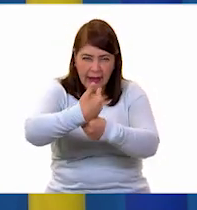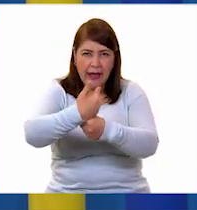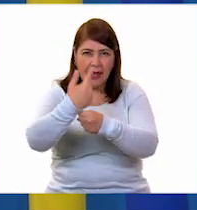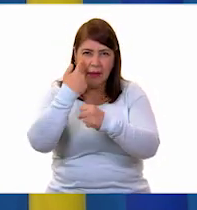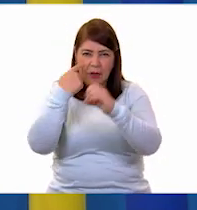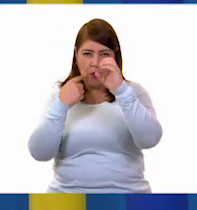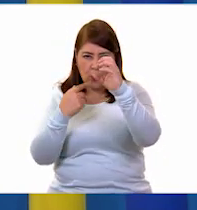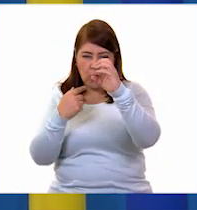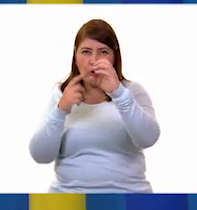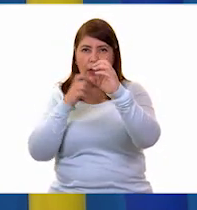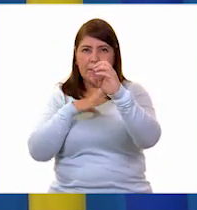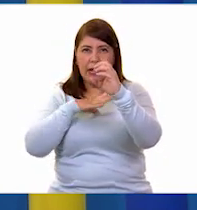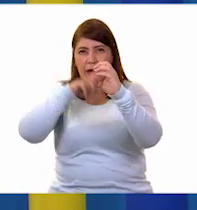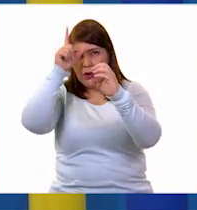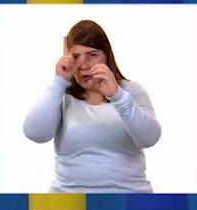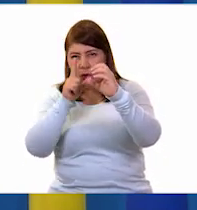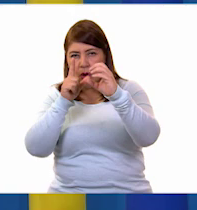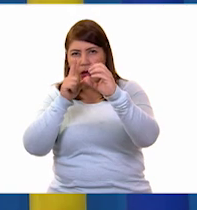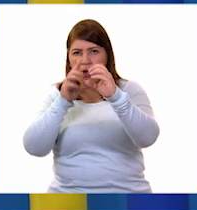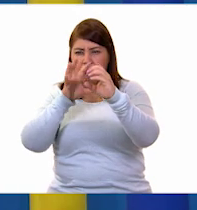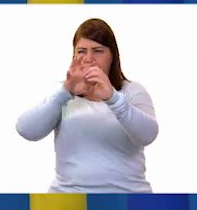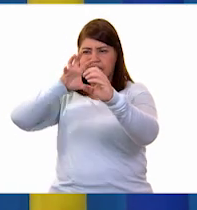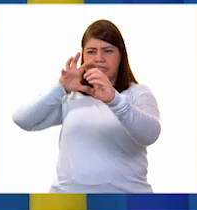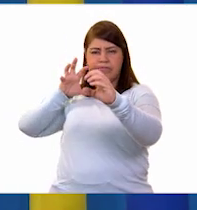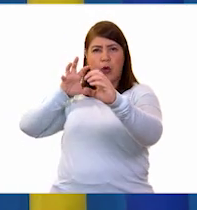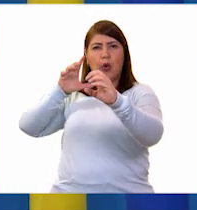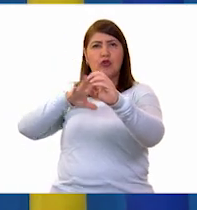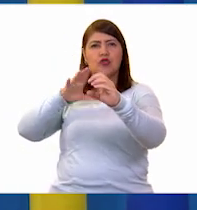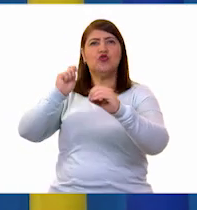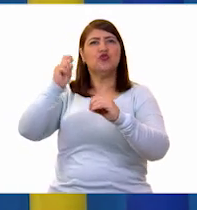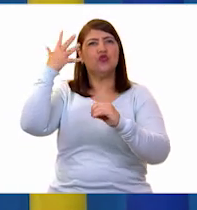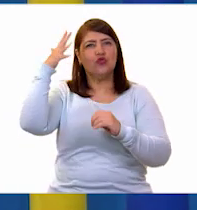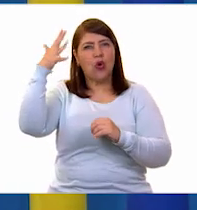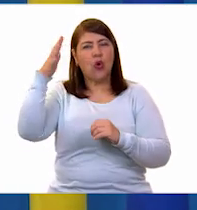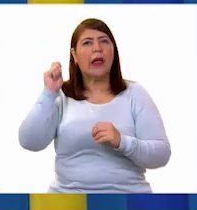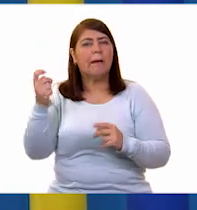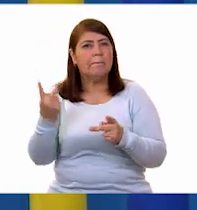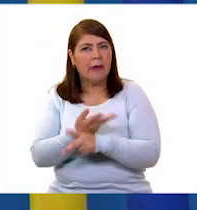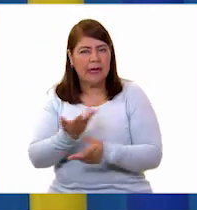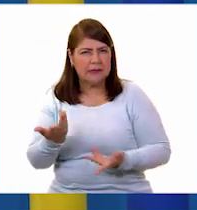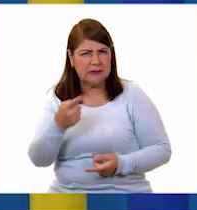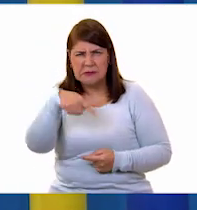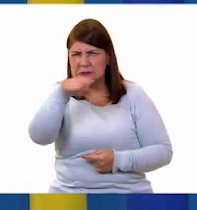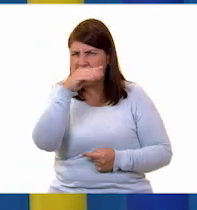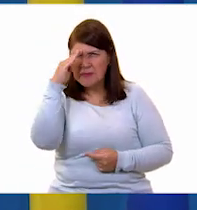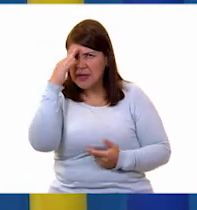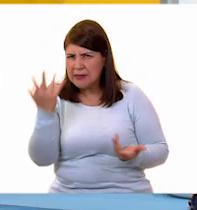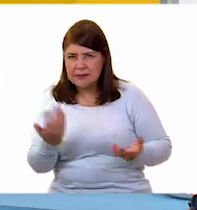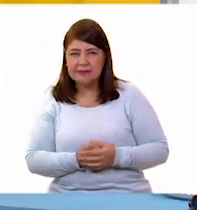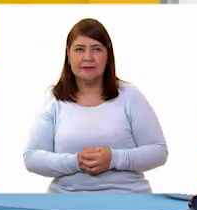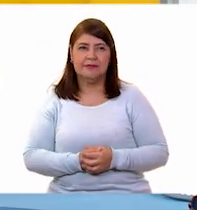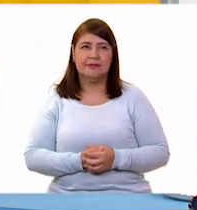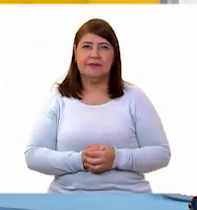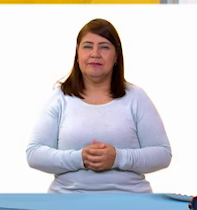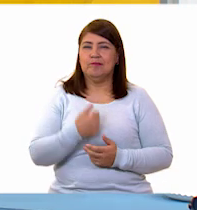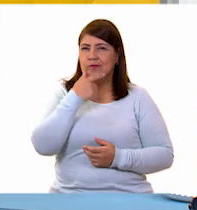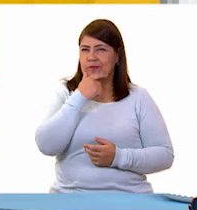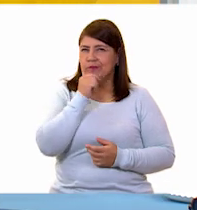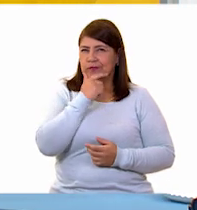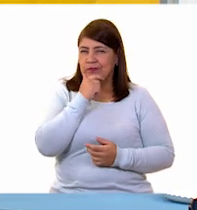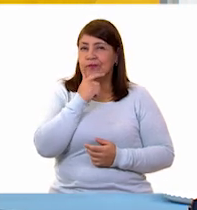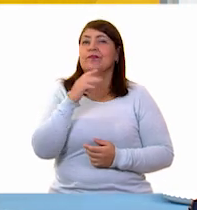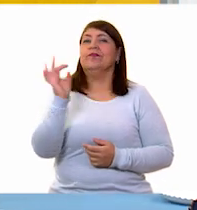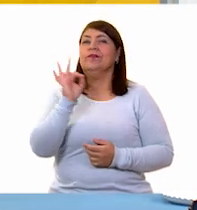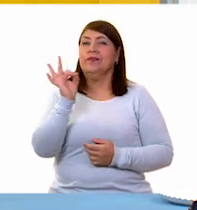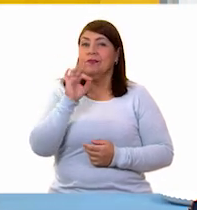que representa la Luna, con respecto del tamaño del Sol? ¿Qué piensan, María? Pues,